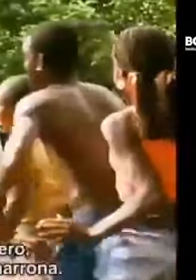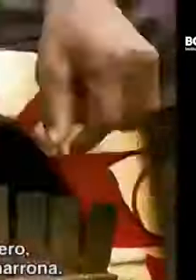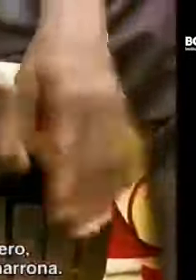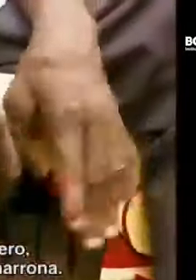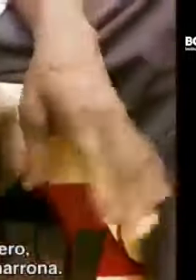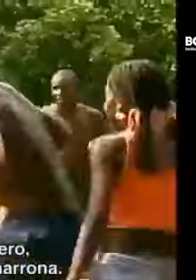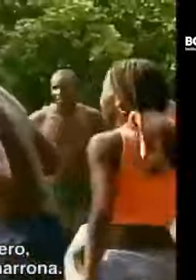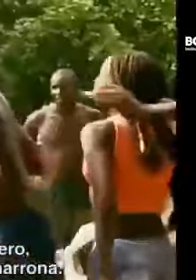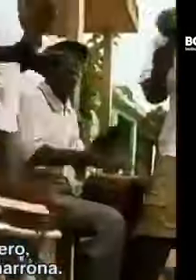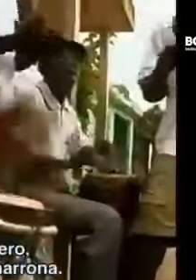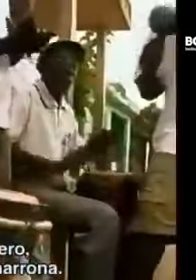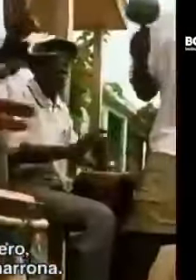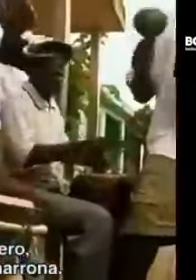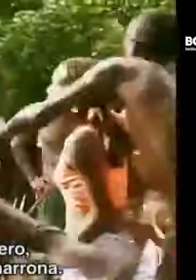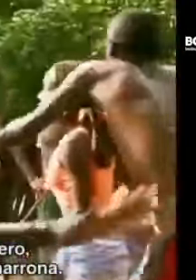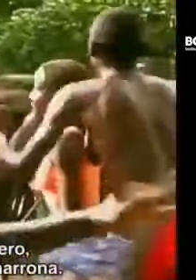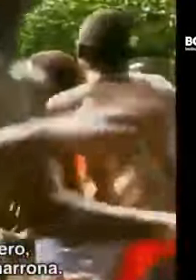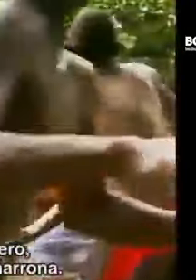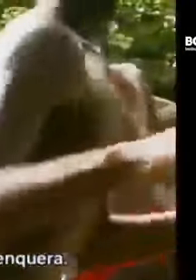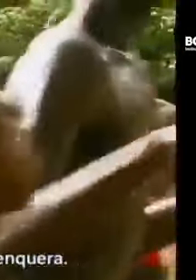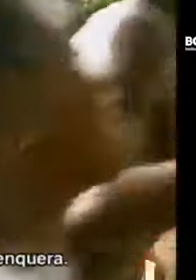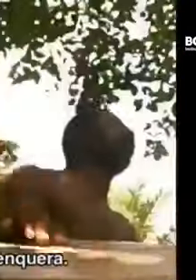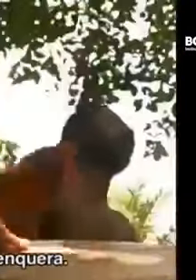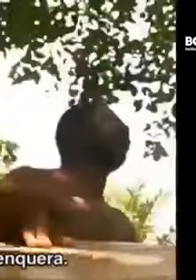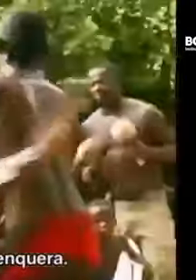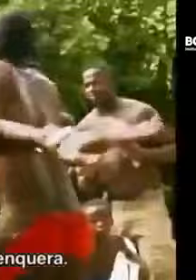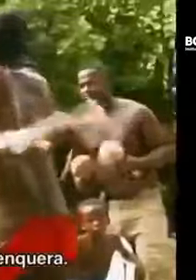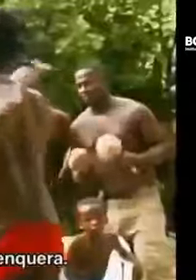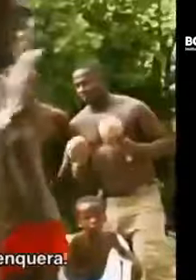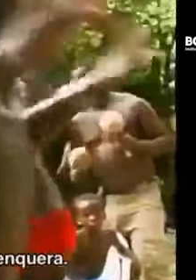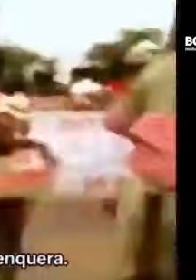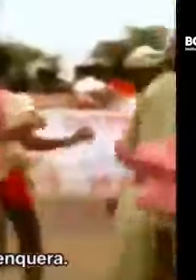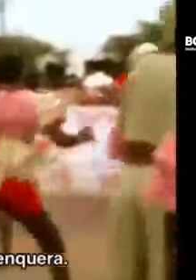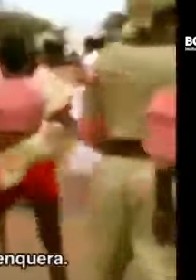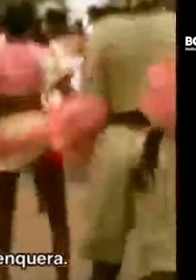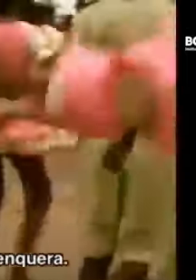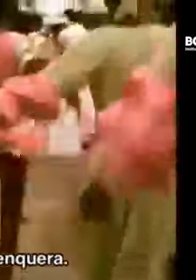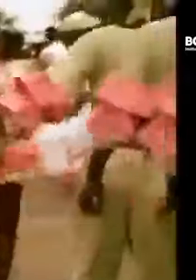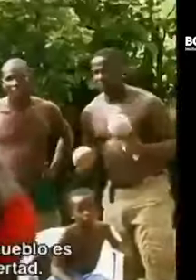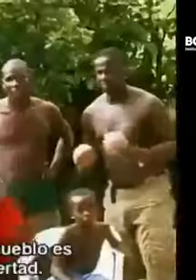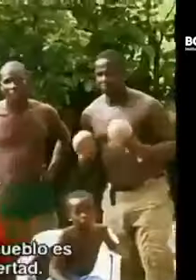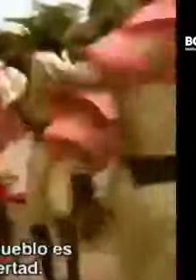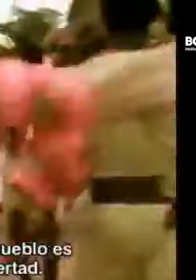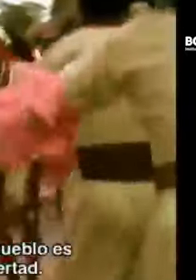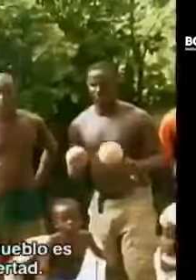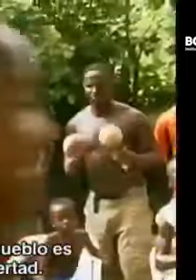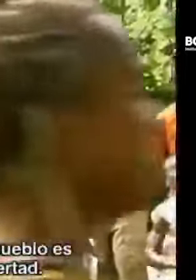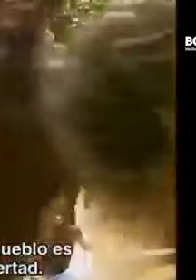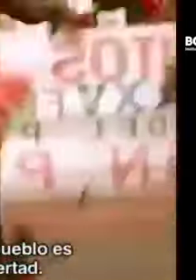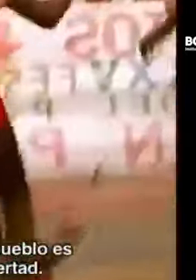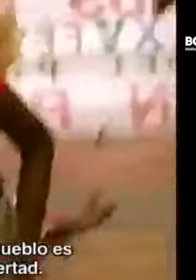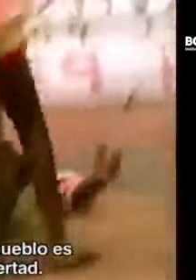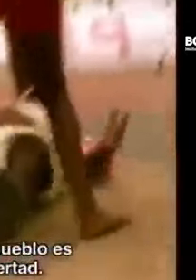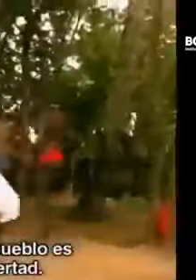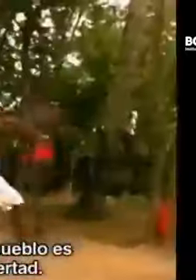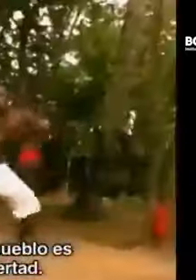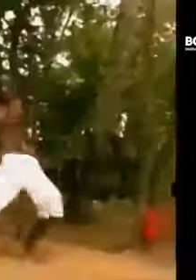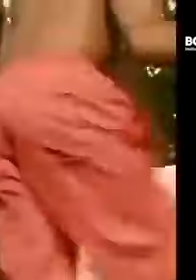Ya sendar y Palenque, y todo su tuer y vuestro colo. Espíritu y tiel a mí, asendar y chamuquina.